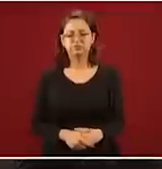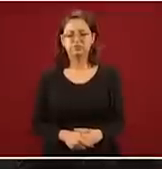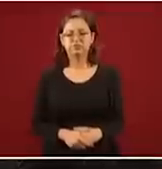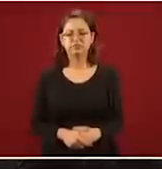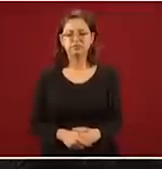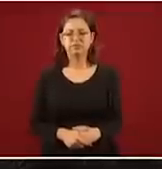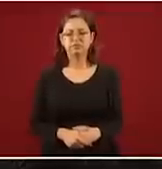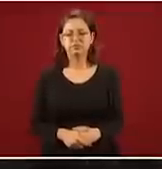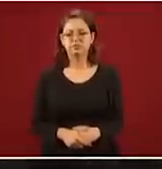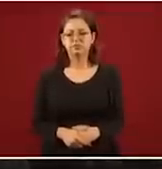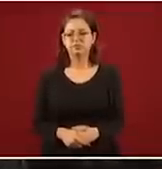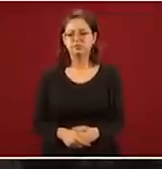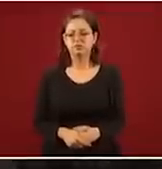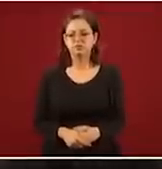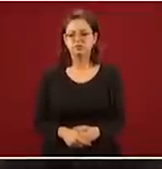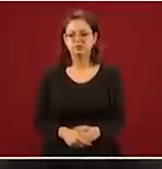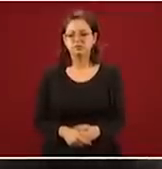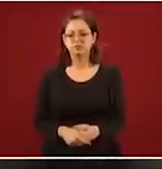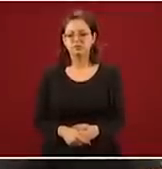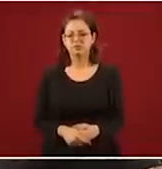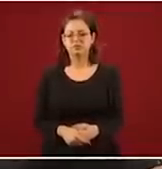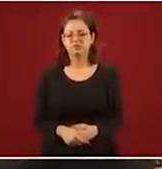¿A partir de cuándo son los 14 de enero, en la noche